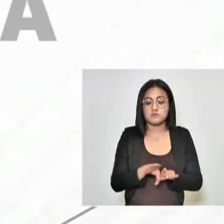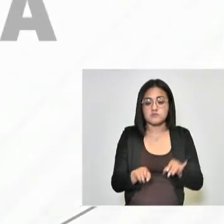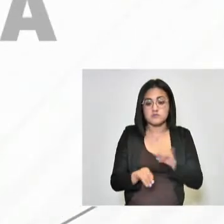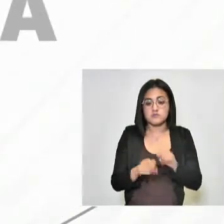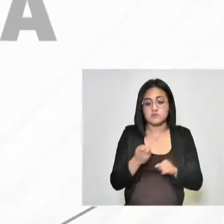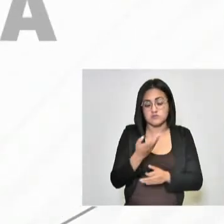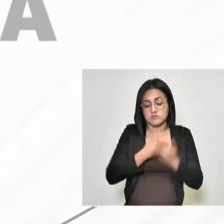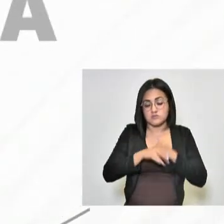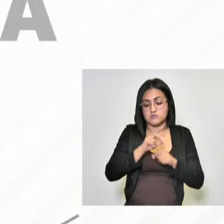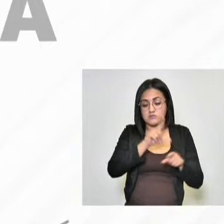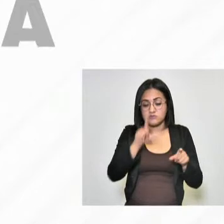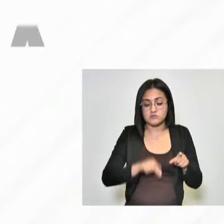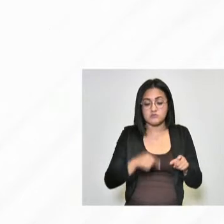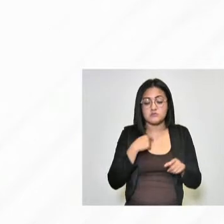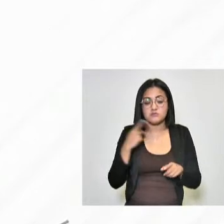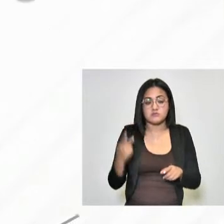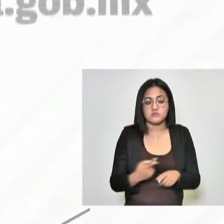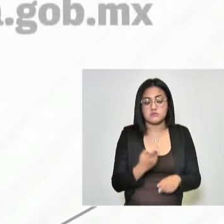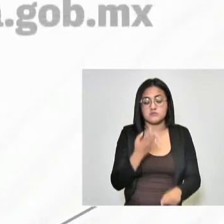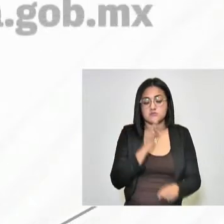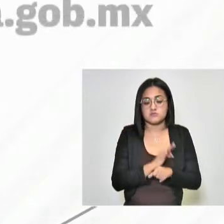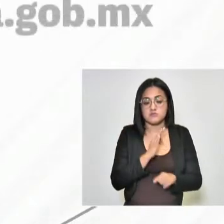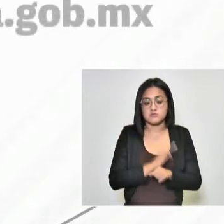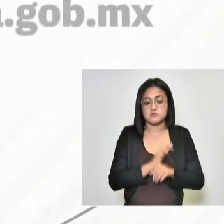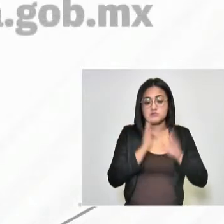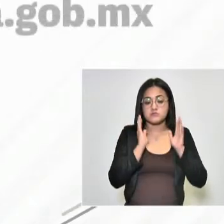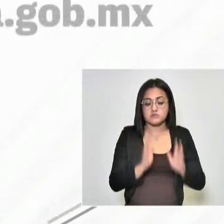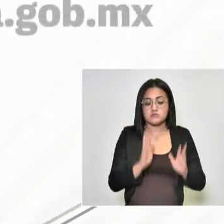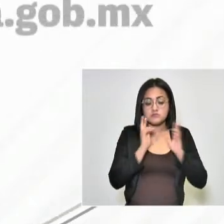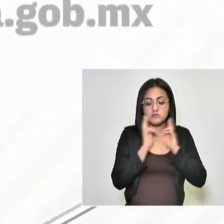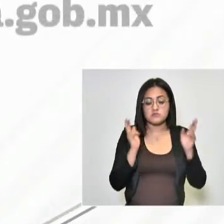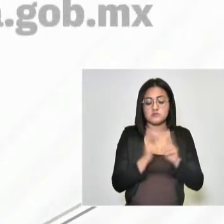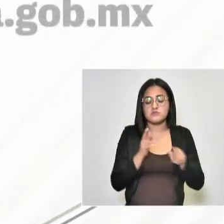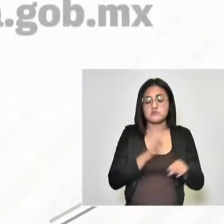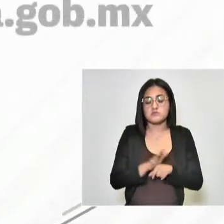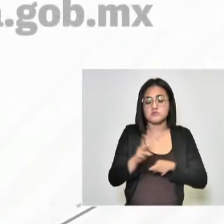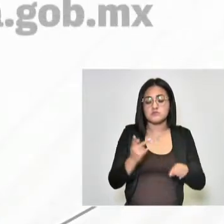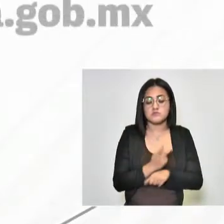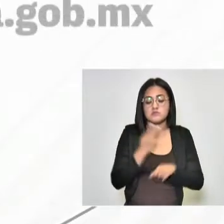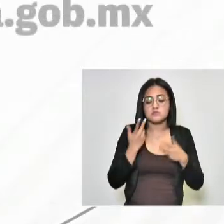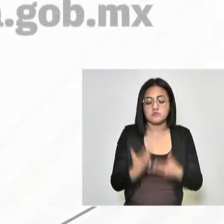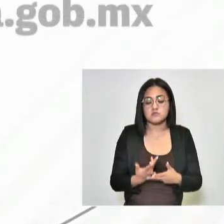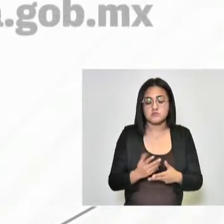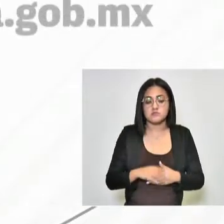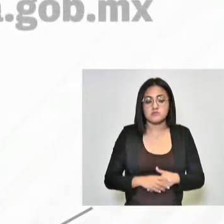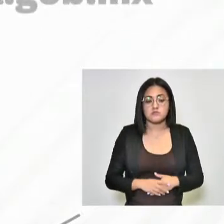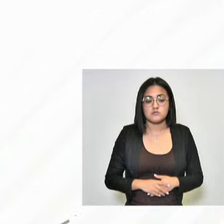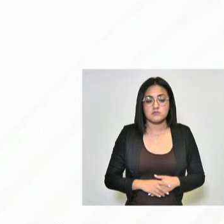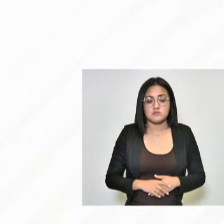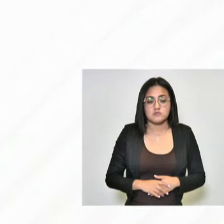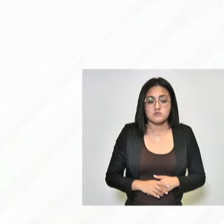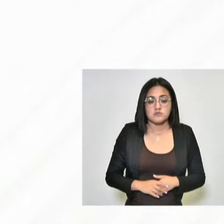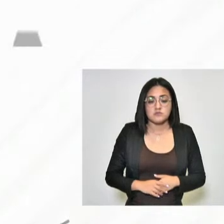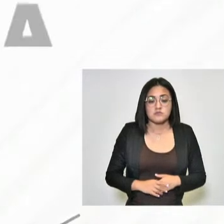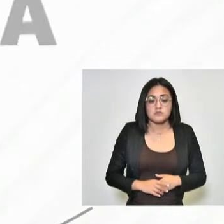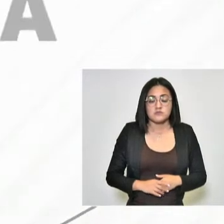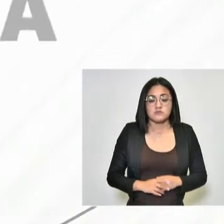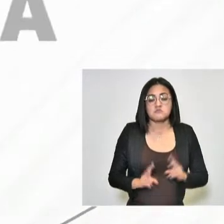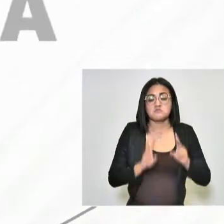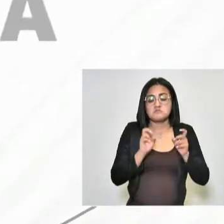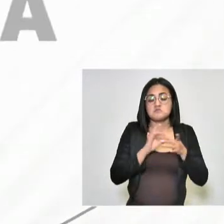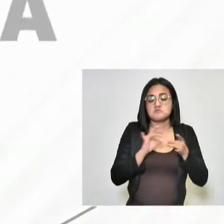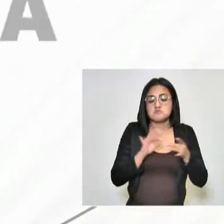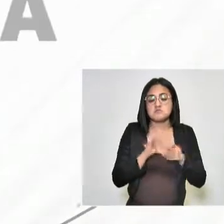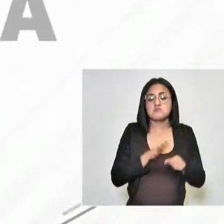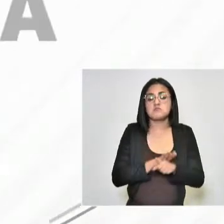nacional. Preguntarle, gobernador, pues en qué términos fue esta reunión, temas que hayan abordado pues